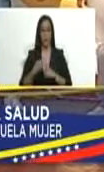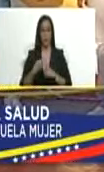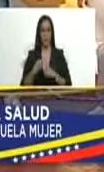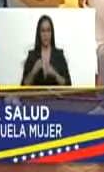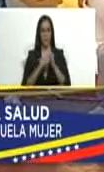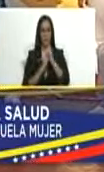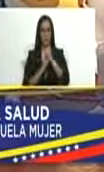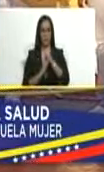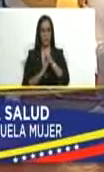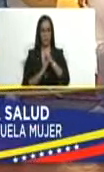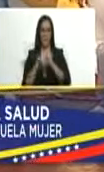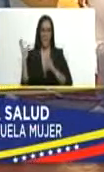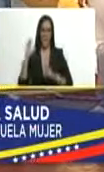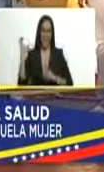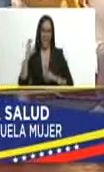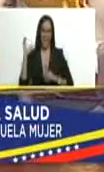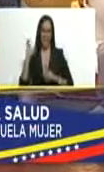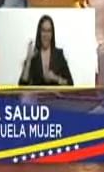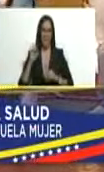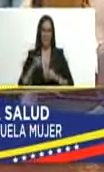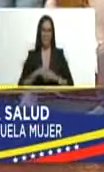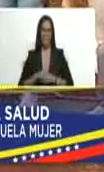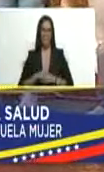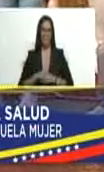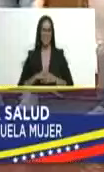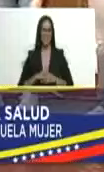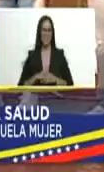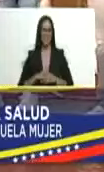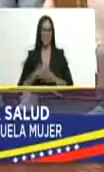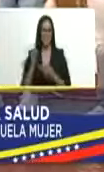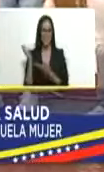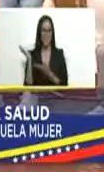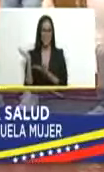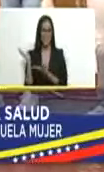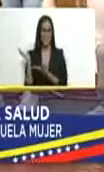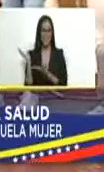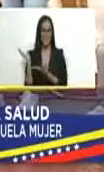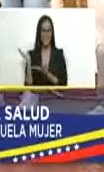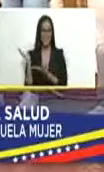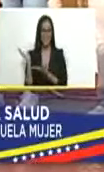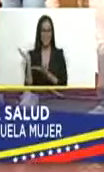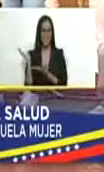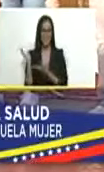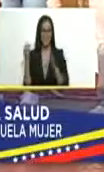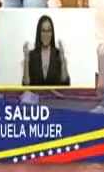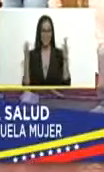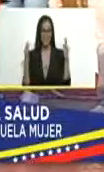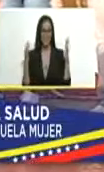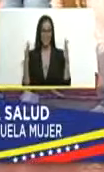lideresa caraqueña, a nuestra amiga Marjorie Moreno, presidente. Marjorie.